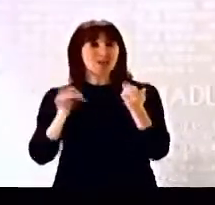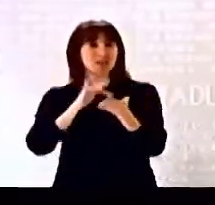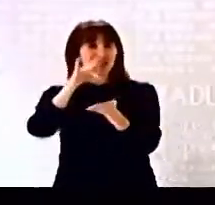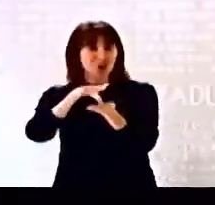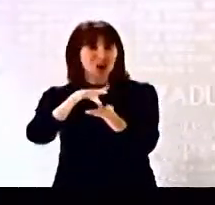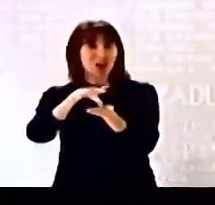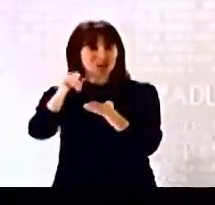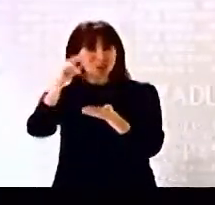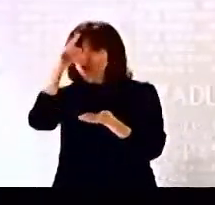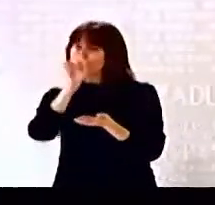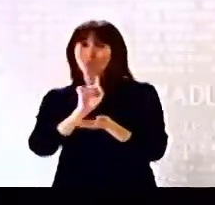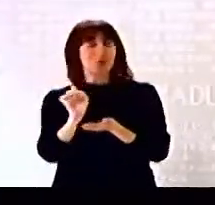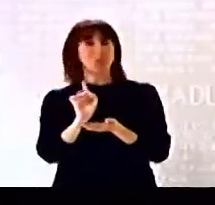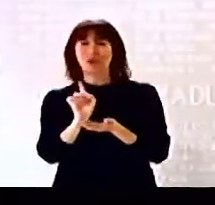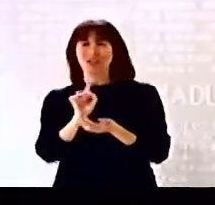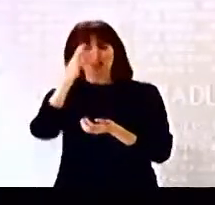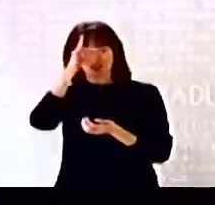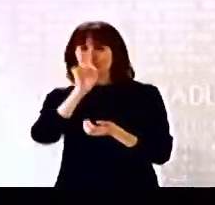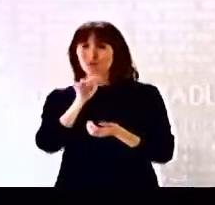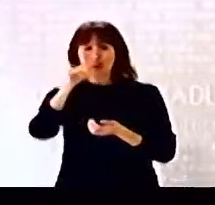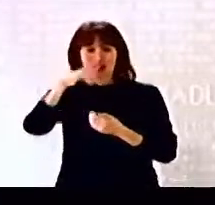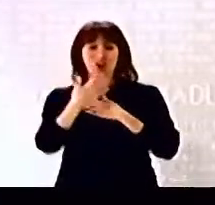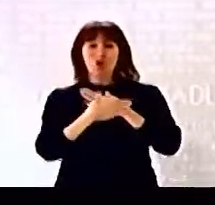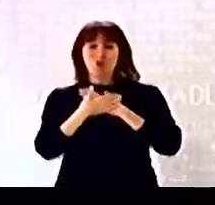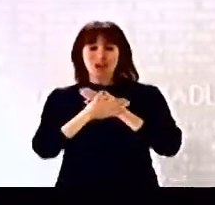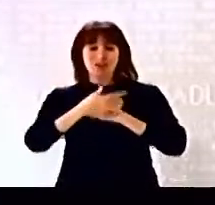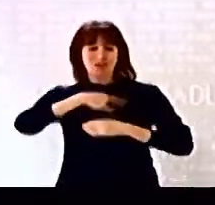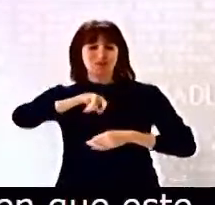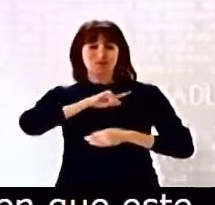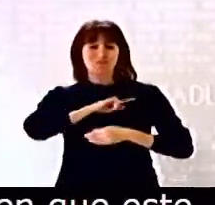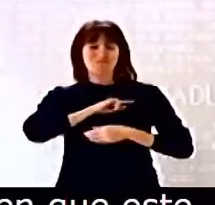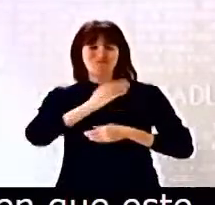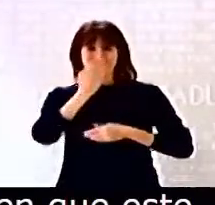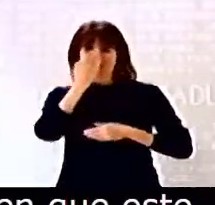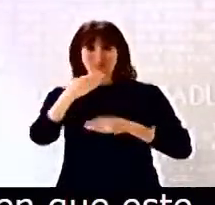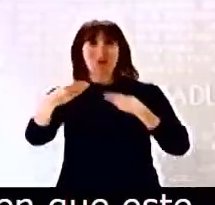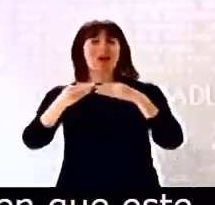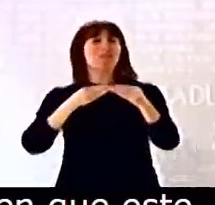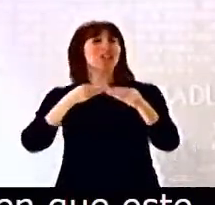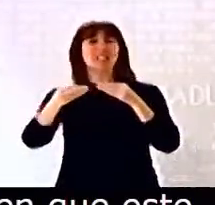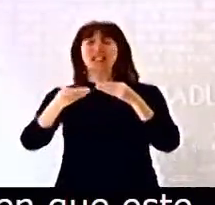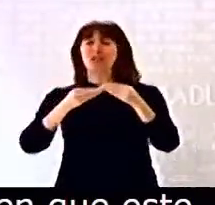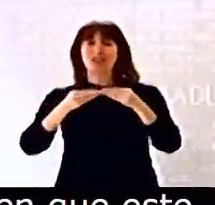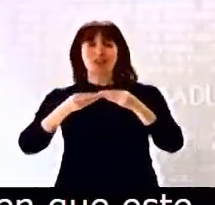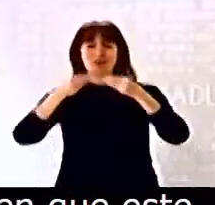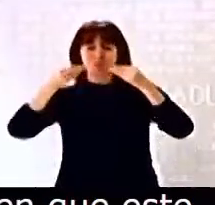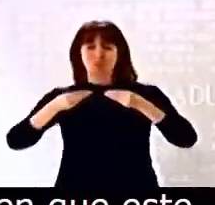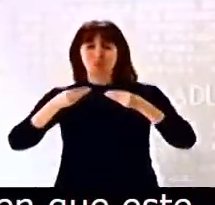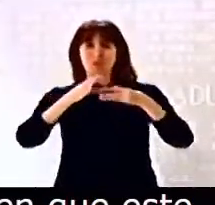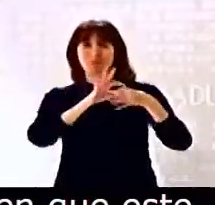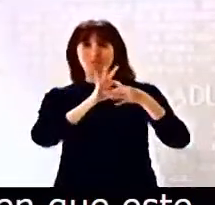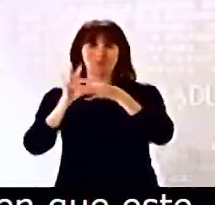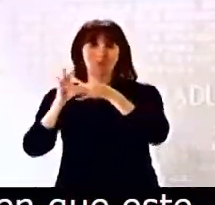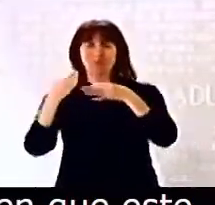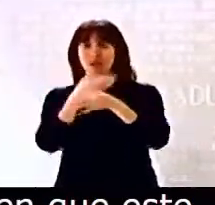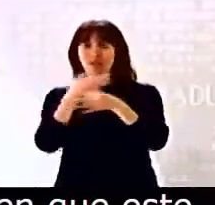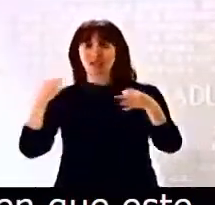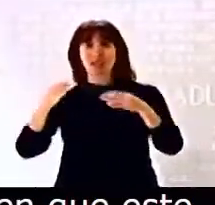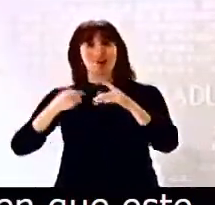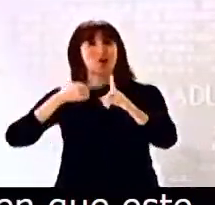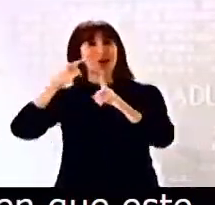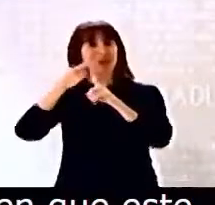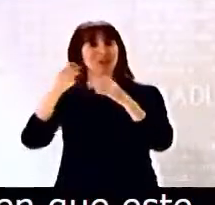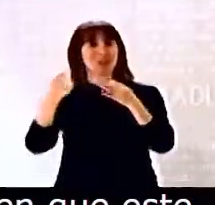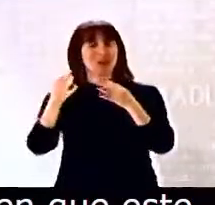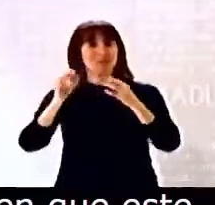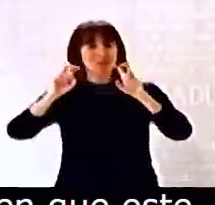no se preocupen que este Gobierno permitirá una flexibilización adecuada para poder